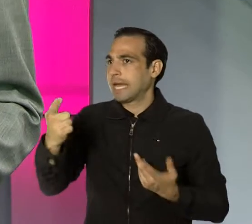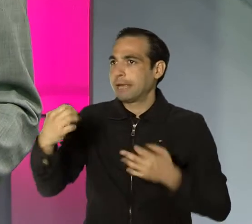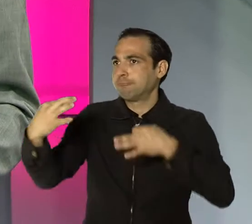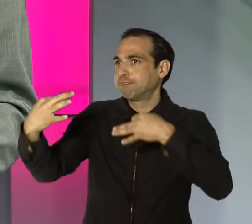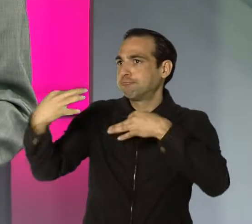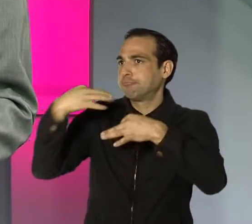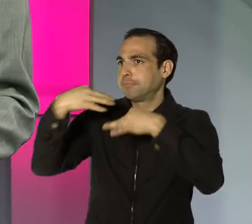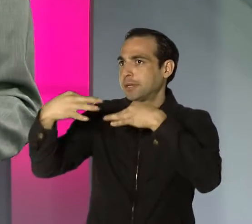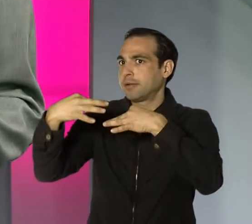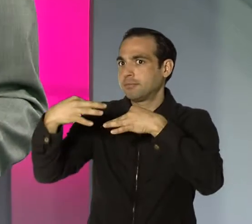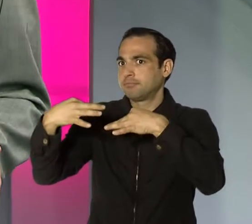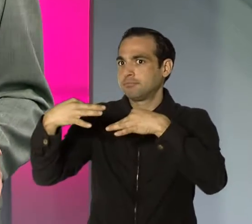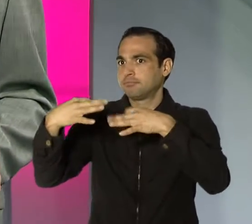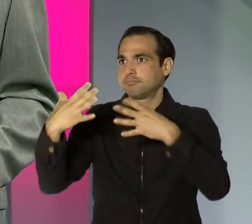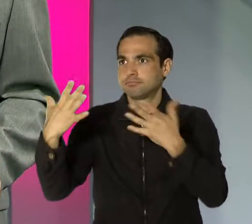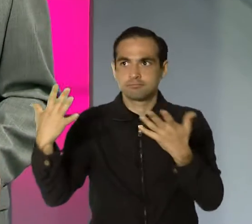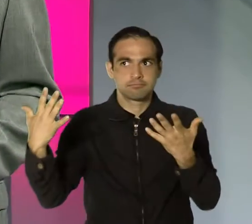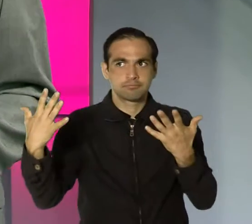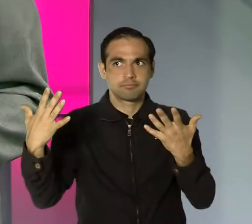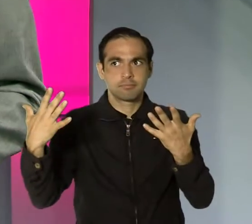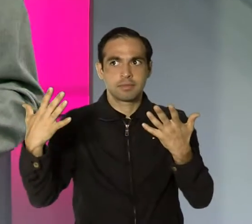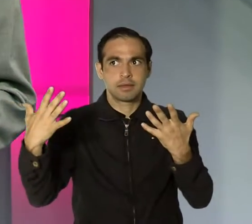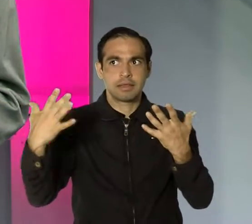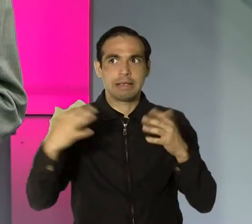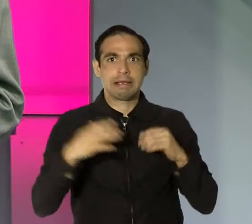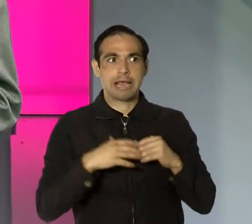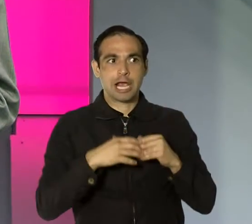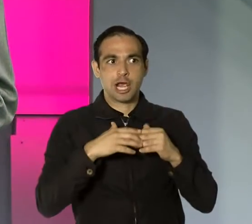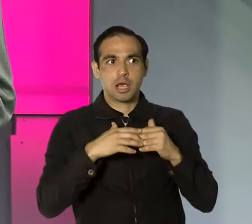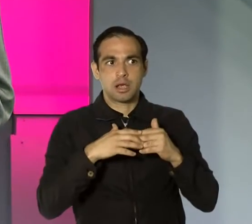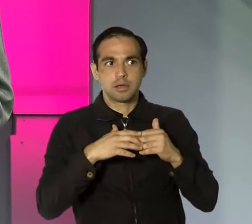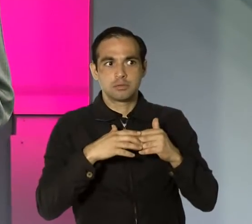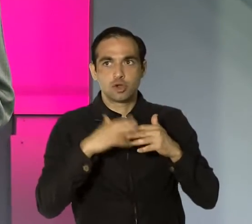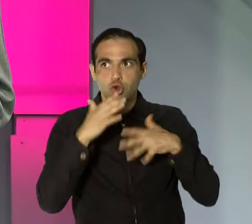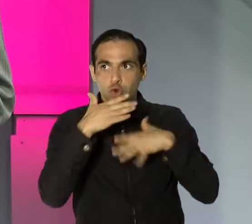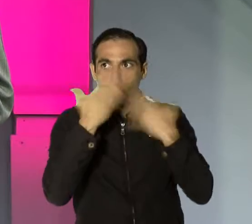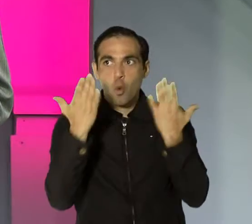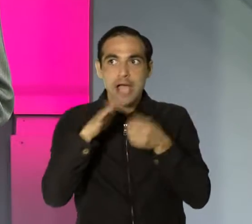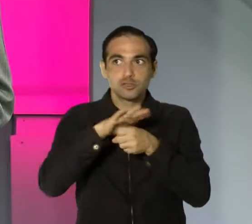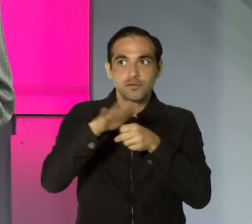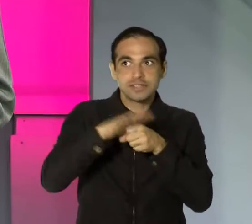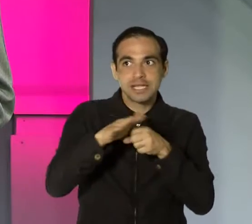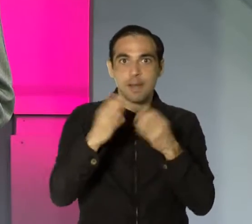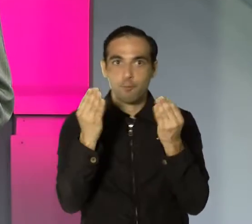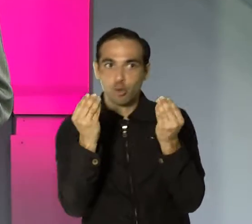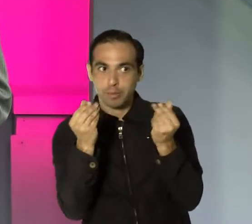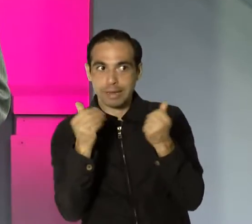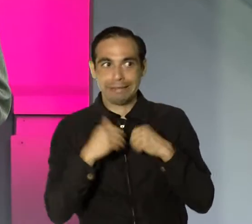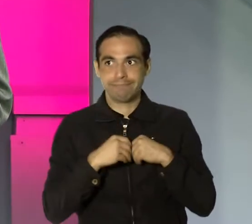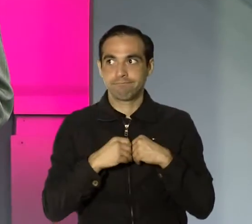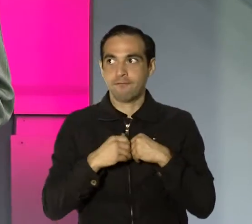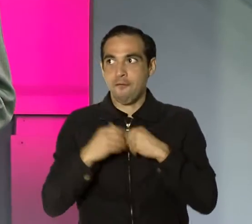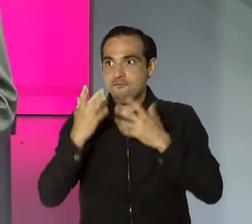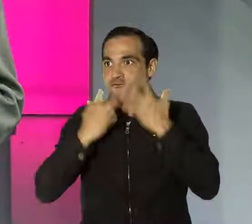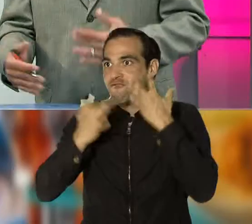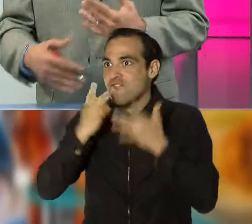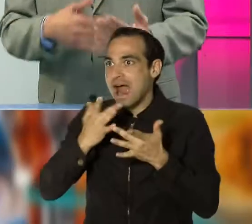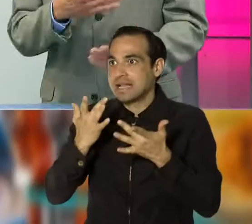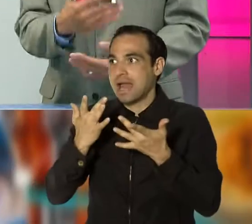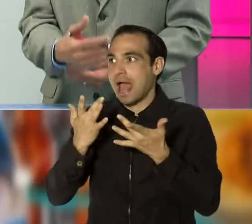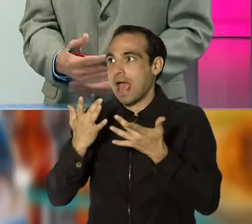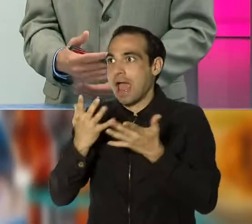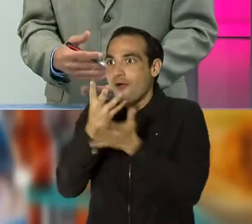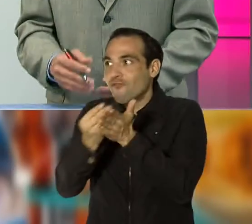que mientras está ocurriendo una baja en la construcción de inventario y falta de materiales y todo ello para reconstruir, haya habido